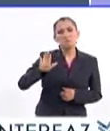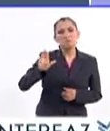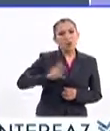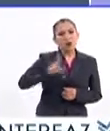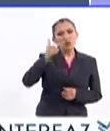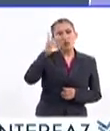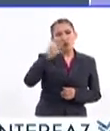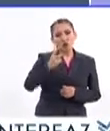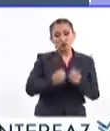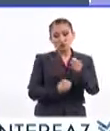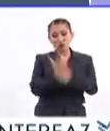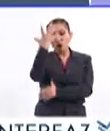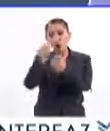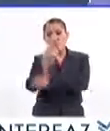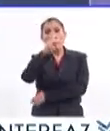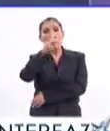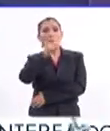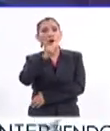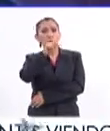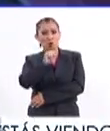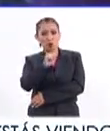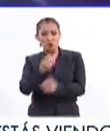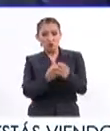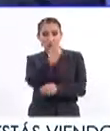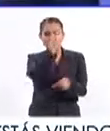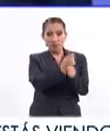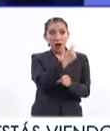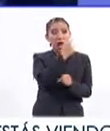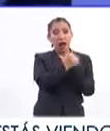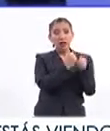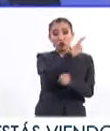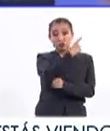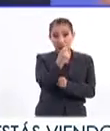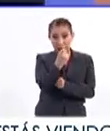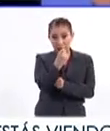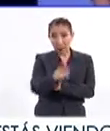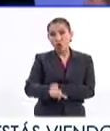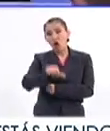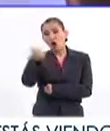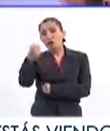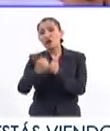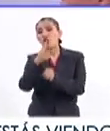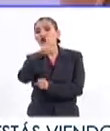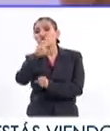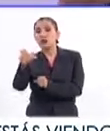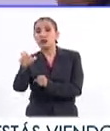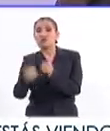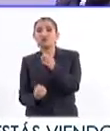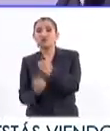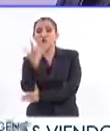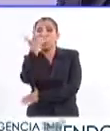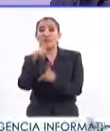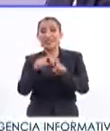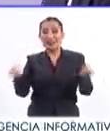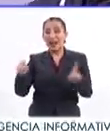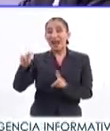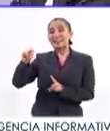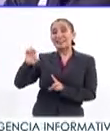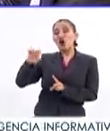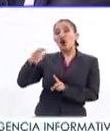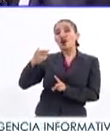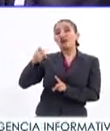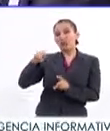padece 2 erupciones plinianas del Popocatépetl. La primera del año 100 y otra en el año 800. Y a diferencia de Teotihuacán,